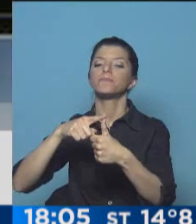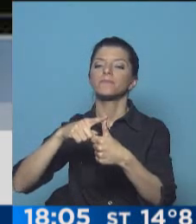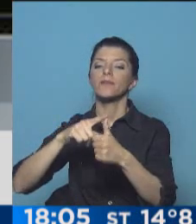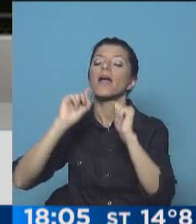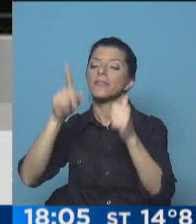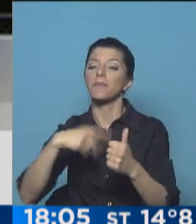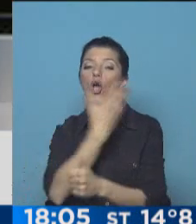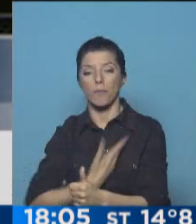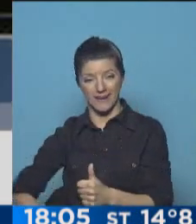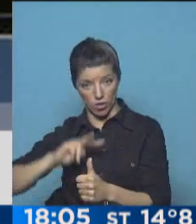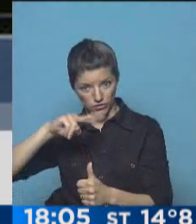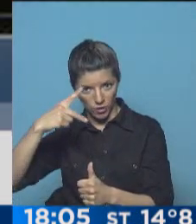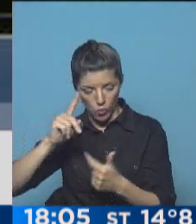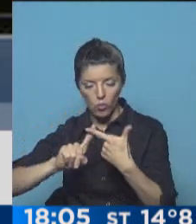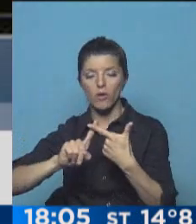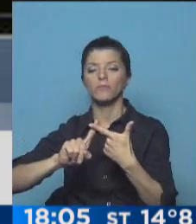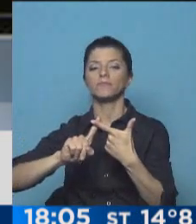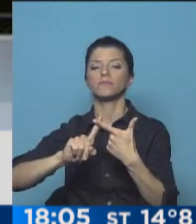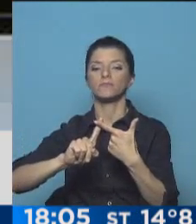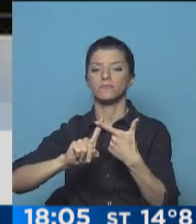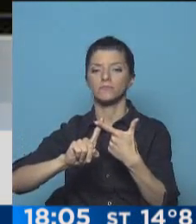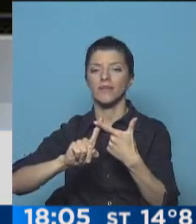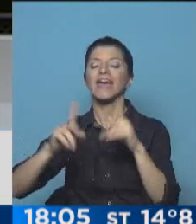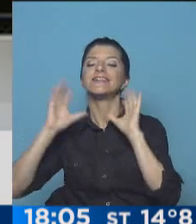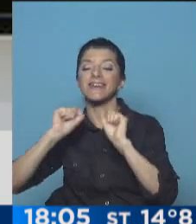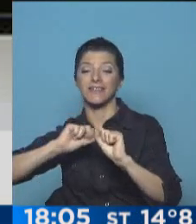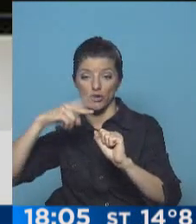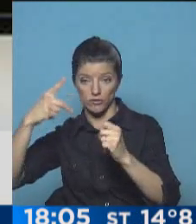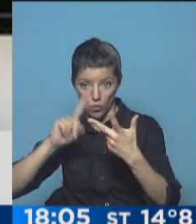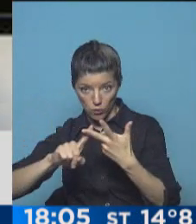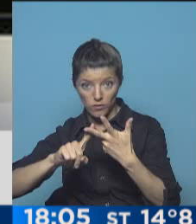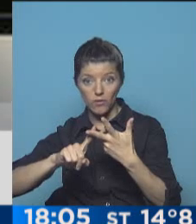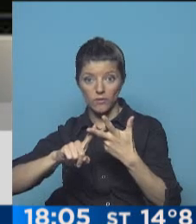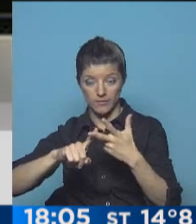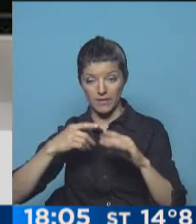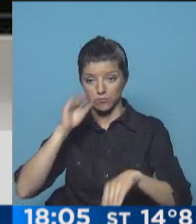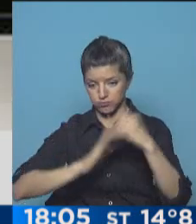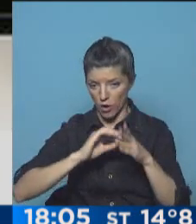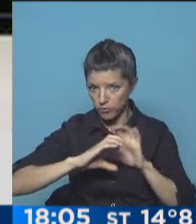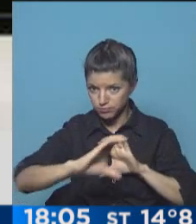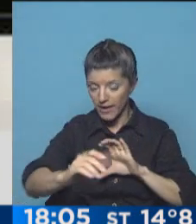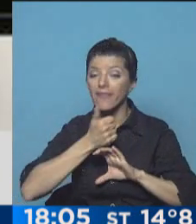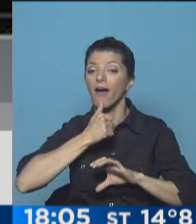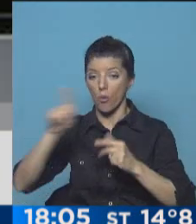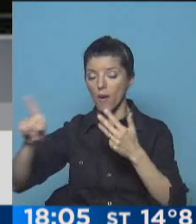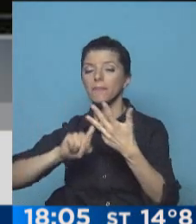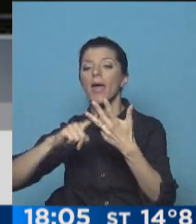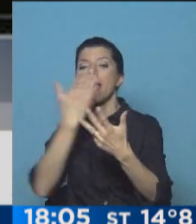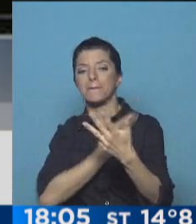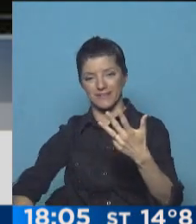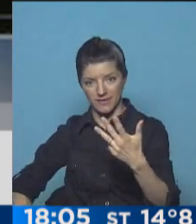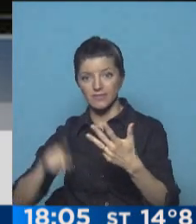ellos el vicegobernador de Formosa, Floro Bogado, el subsecretario de Recursos Hídricos, Bortolossi, el presidente provisional del Honorable